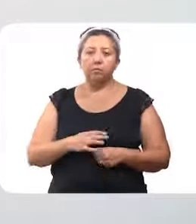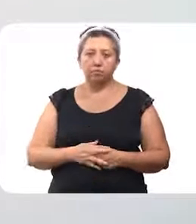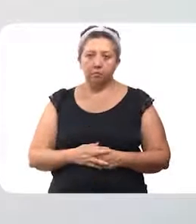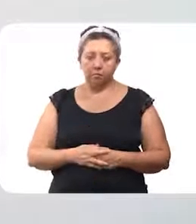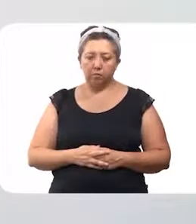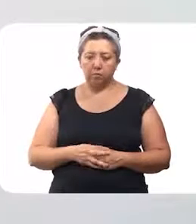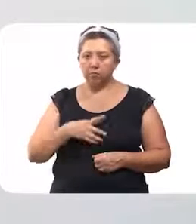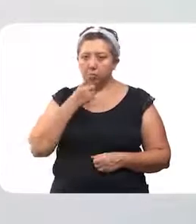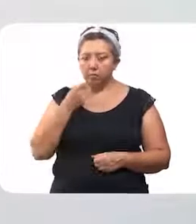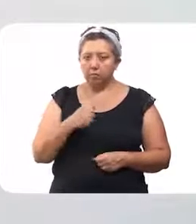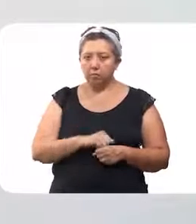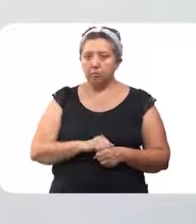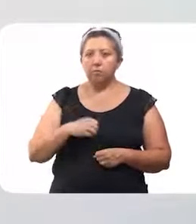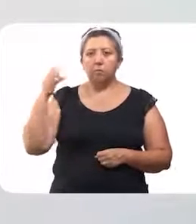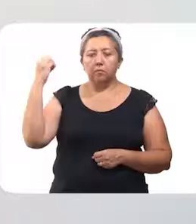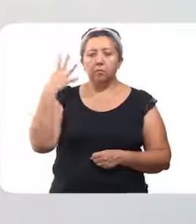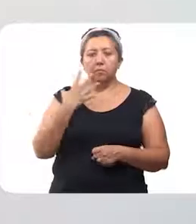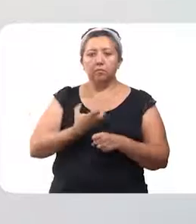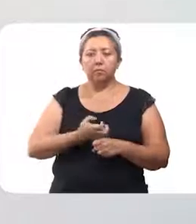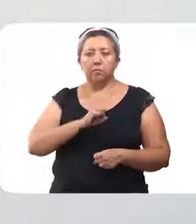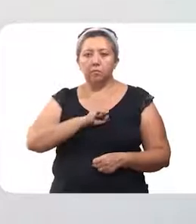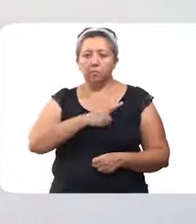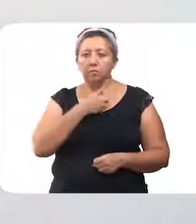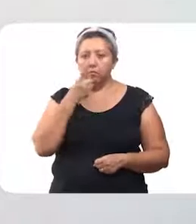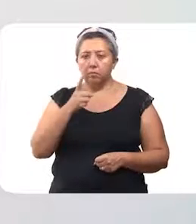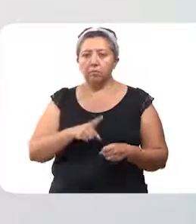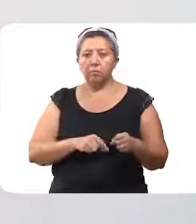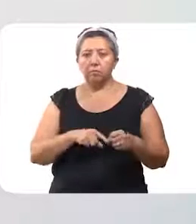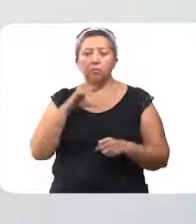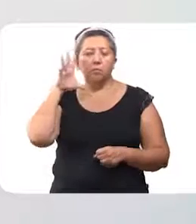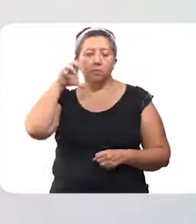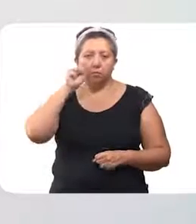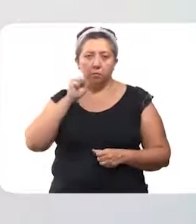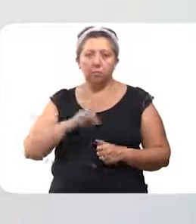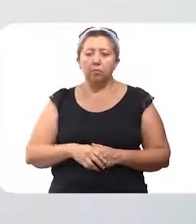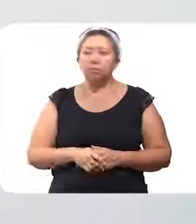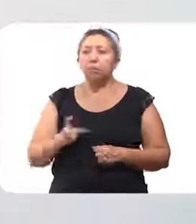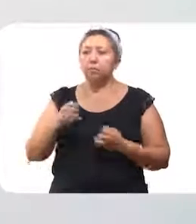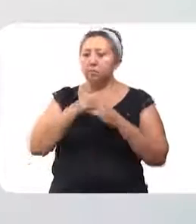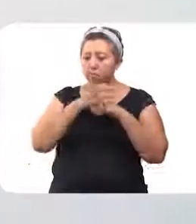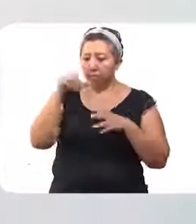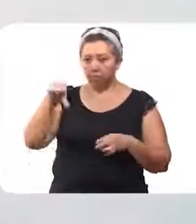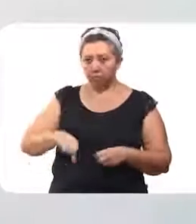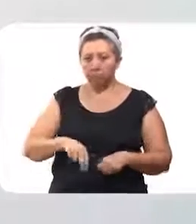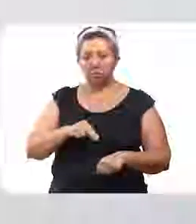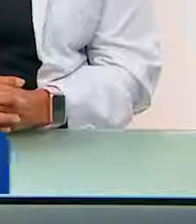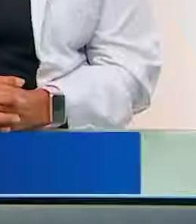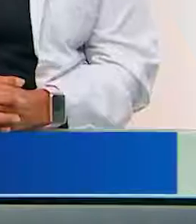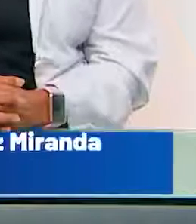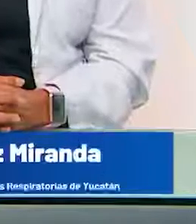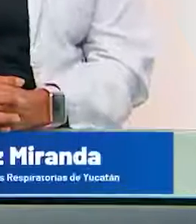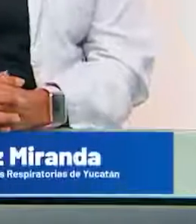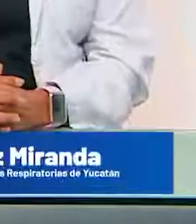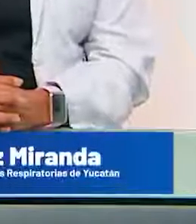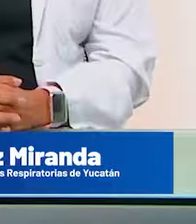Los indicadores semanales del Semáforo Estatal de Salud marcan color naranja, Ese es el informe del día de hoy, doctora.